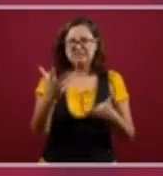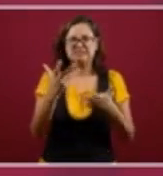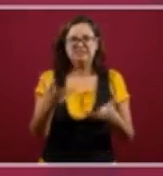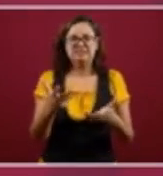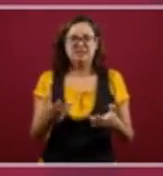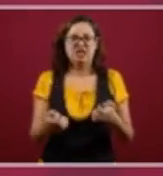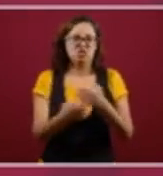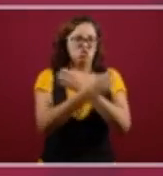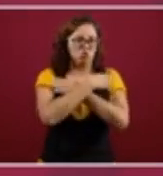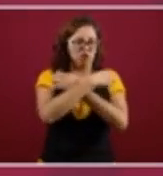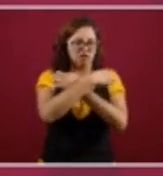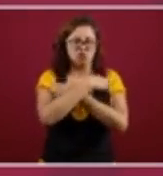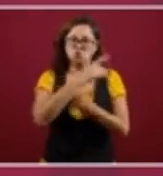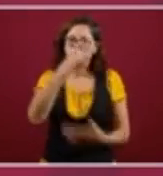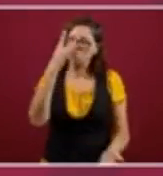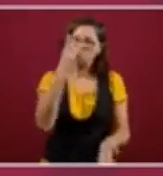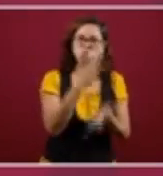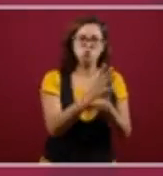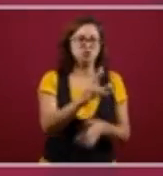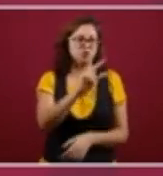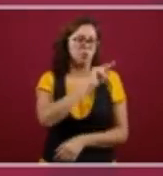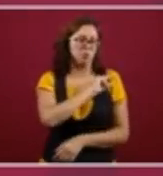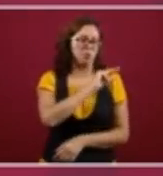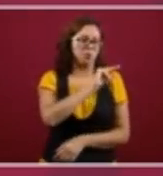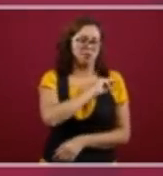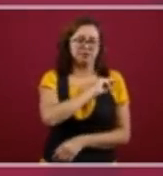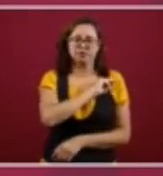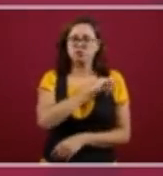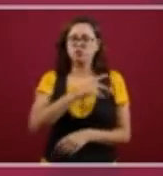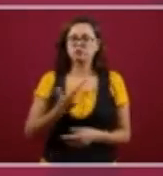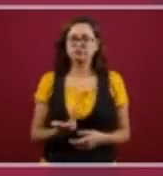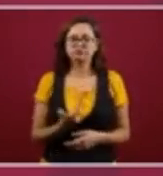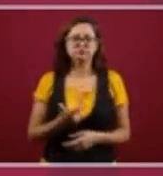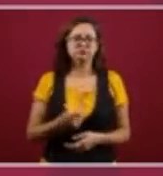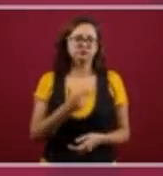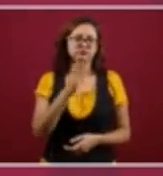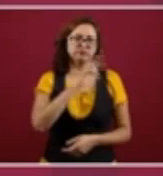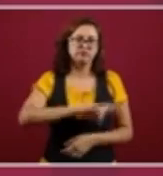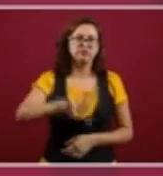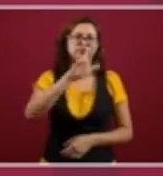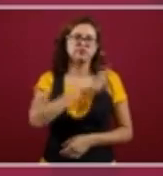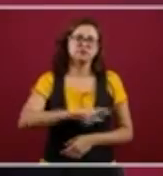y de que estudiara el que tuviese para pagar colegiatura,